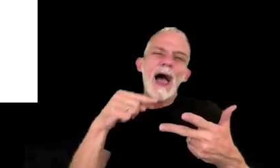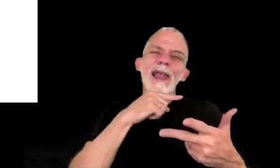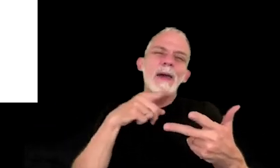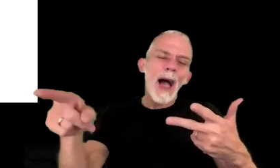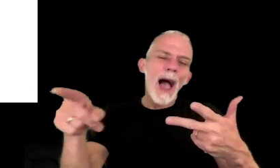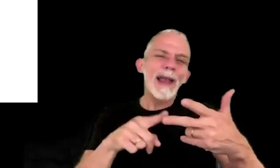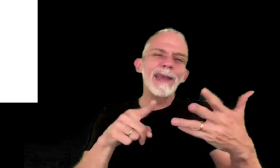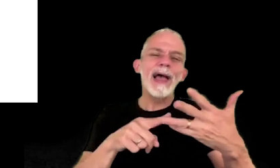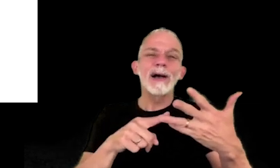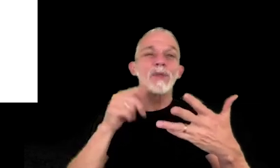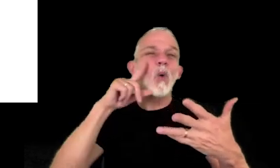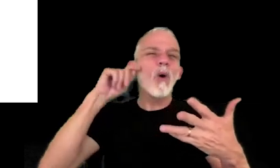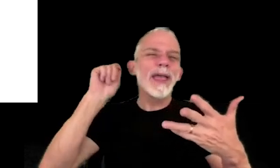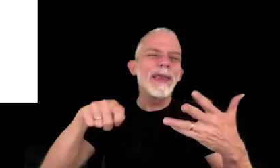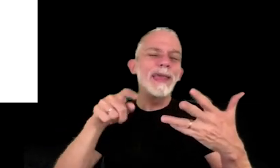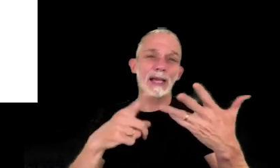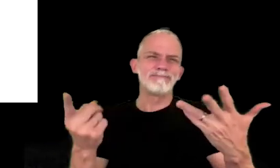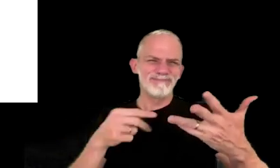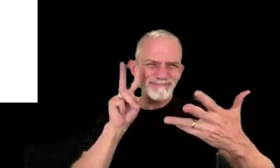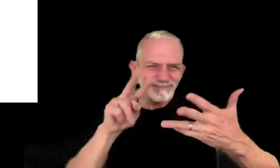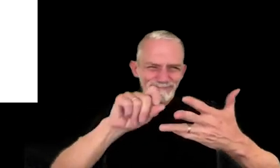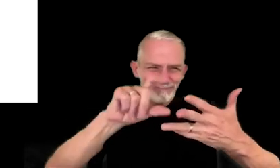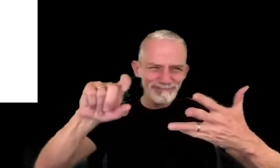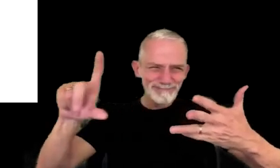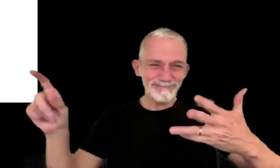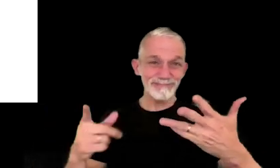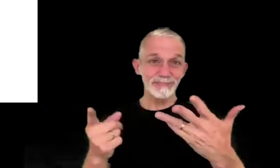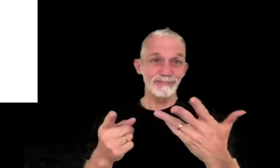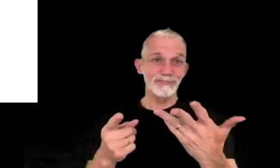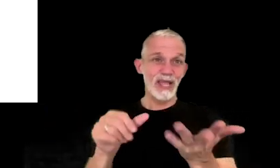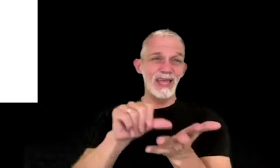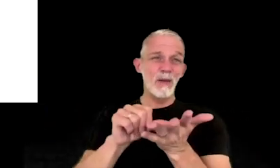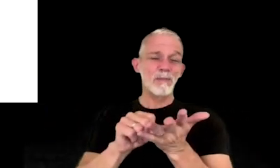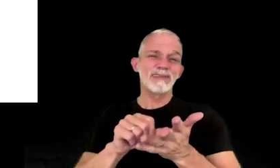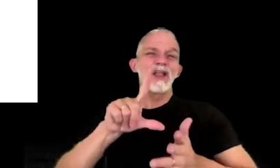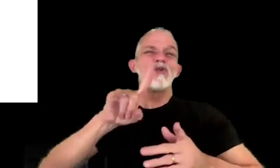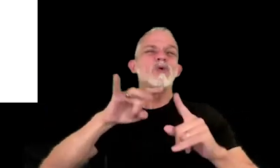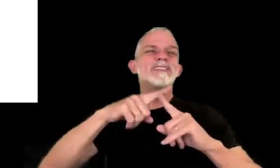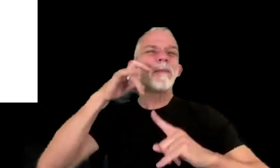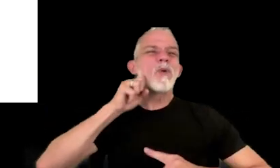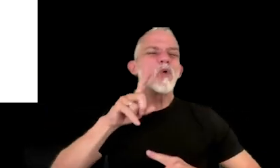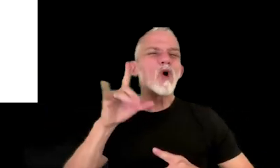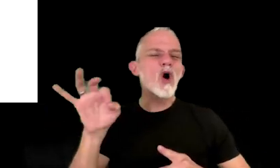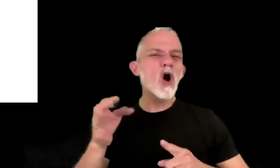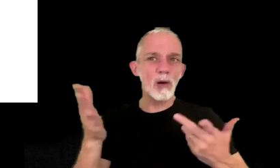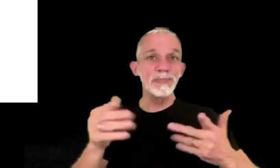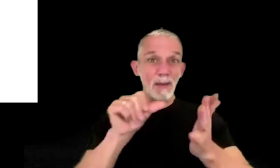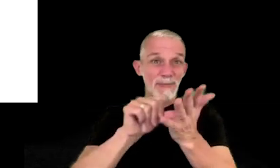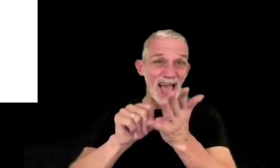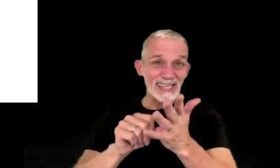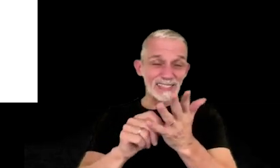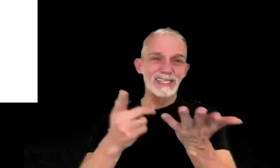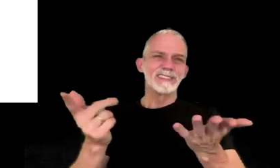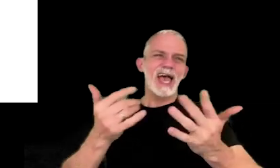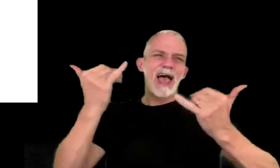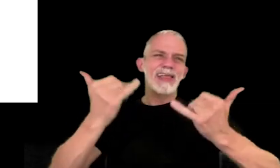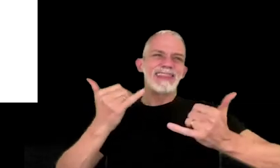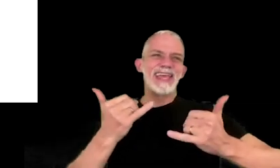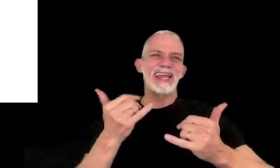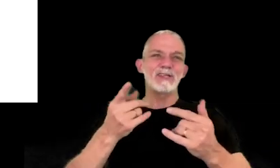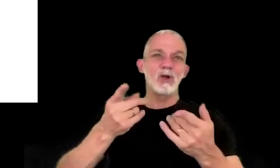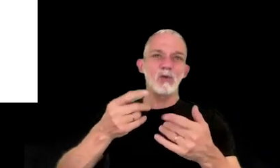Alemania, Hungría, no sé si lo ven, los Países Bajos, Luxemburgo. Esos países tienen una